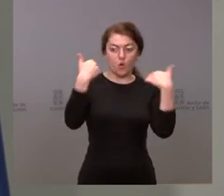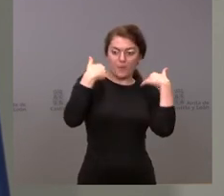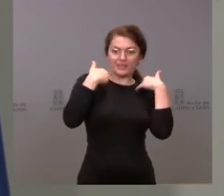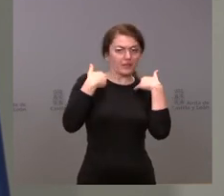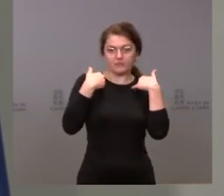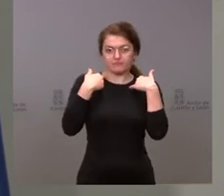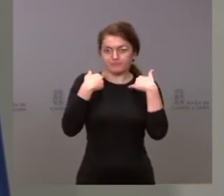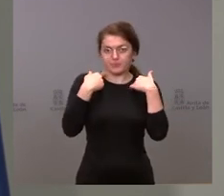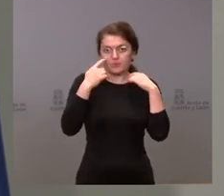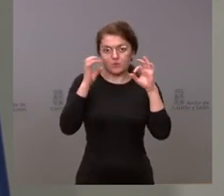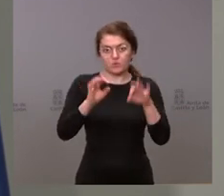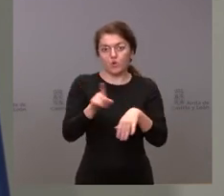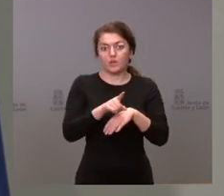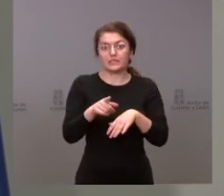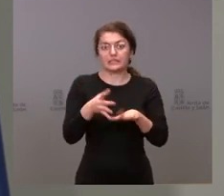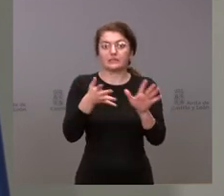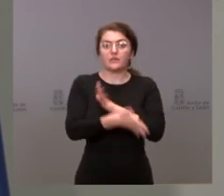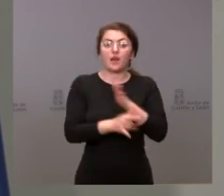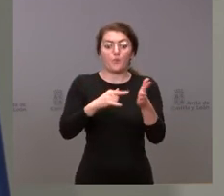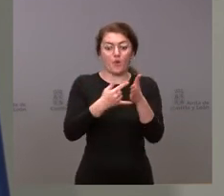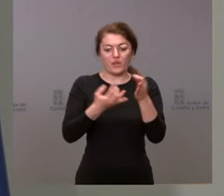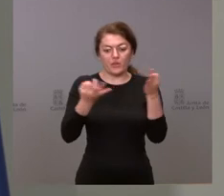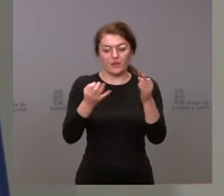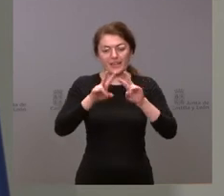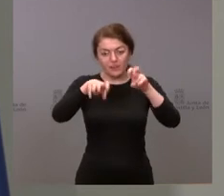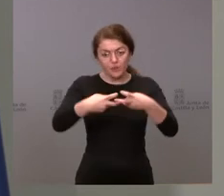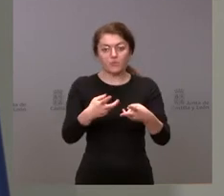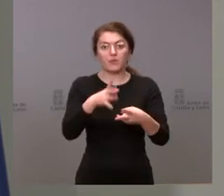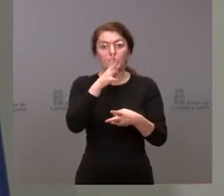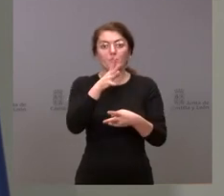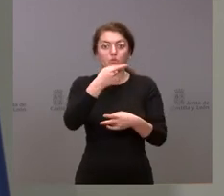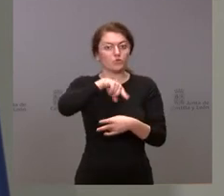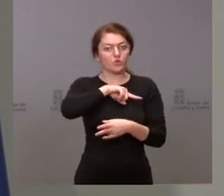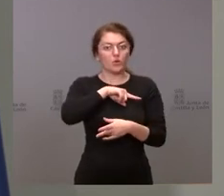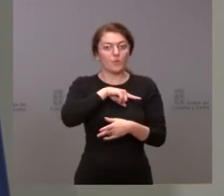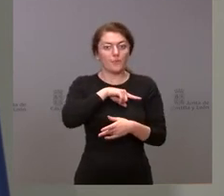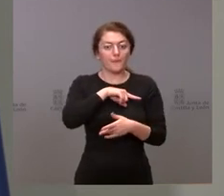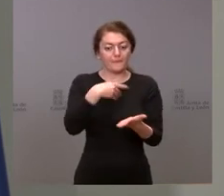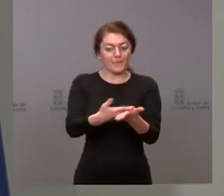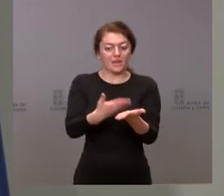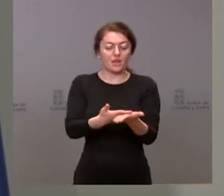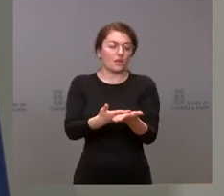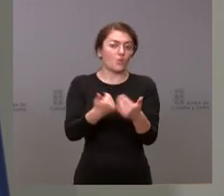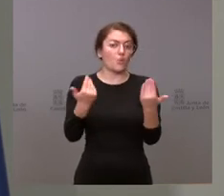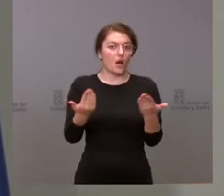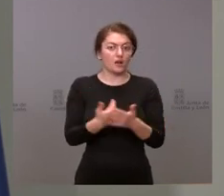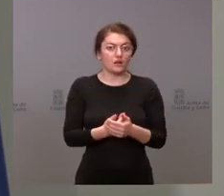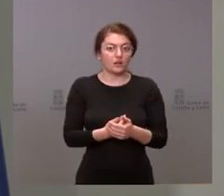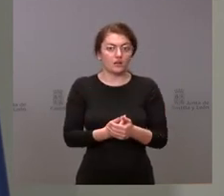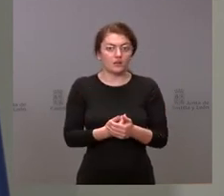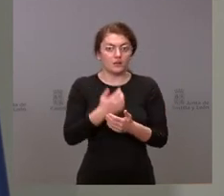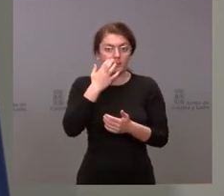que es bueno que se reforme el modelo y por eso hemos planteado cuáles son nuestras demandas para la reforma de este modelo el impulso del mismo